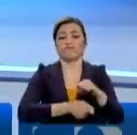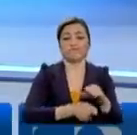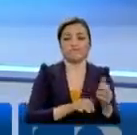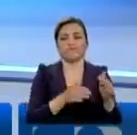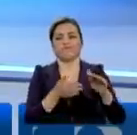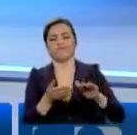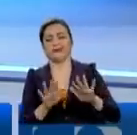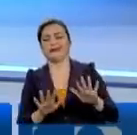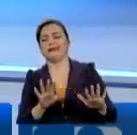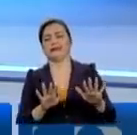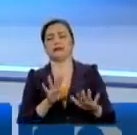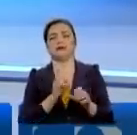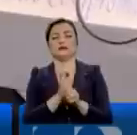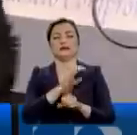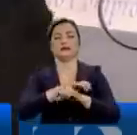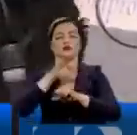capturado este fin de semana en Cuenca.